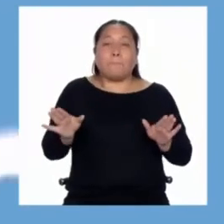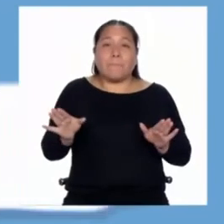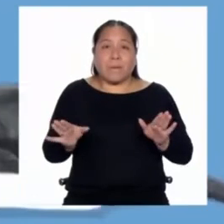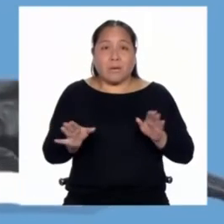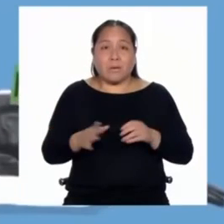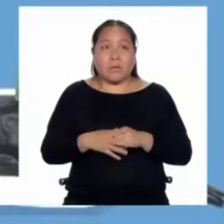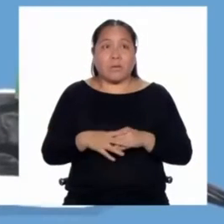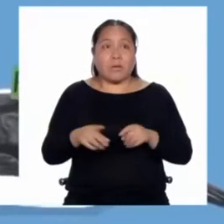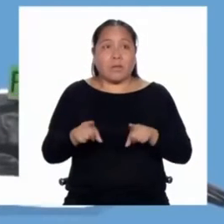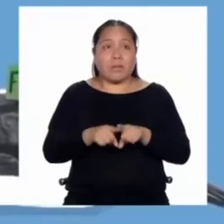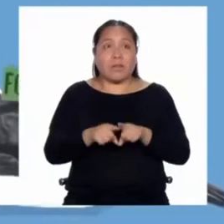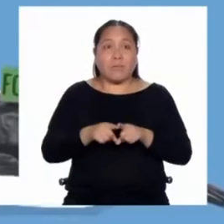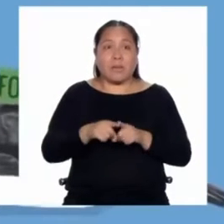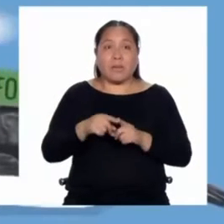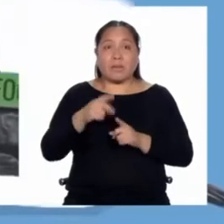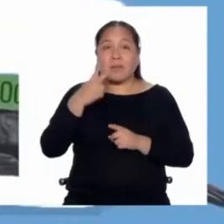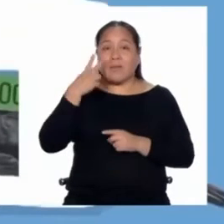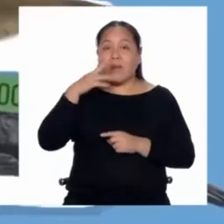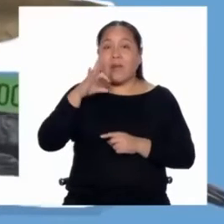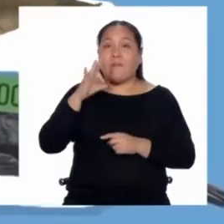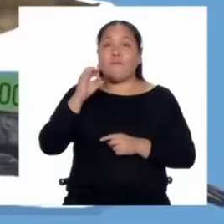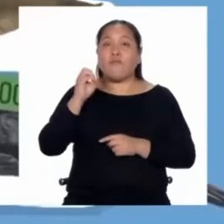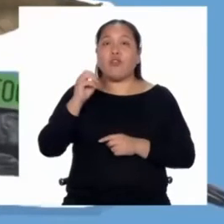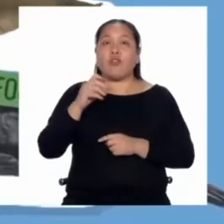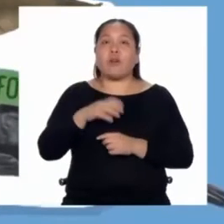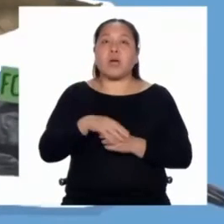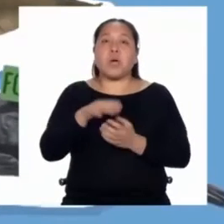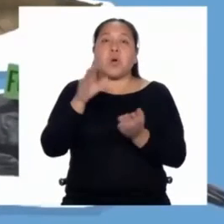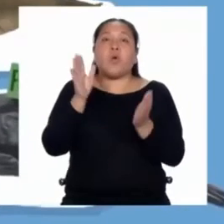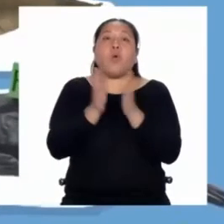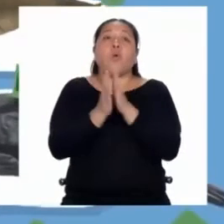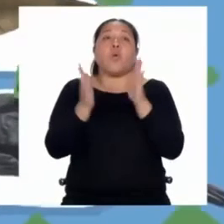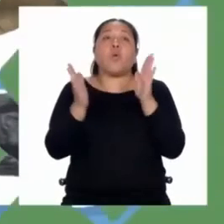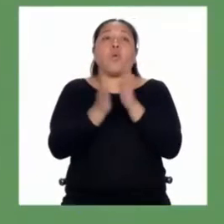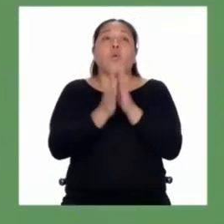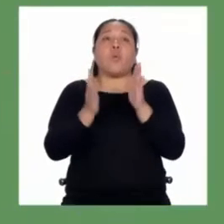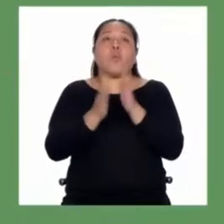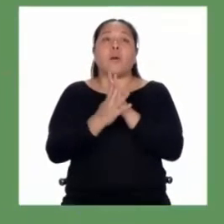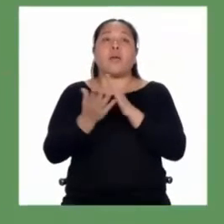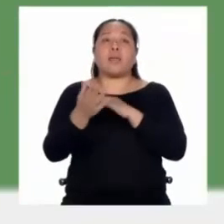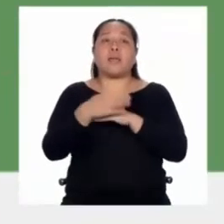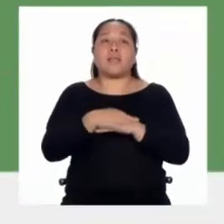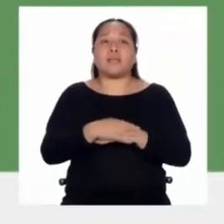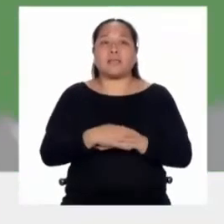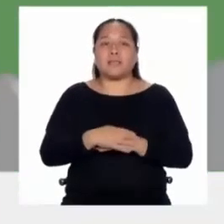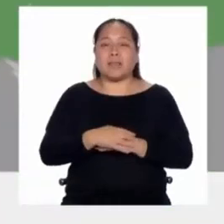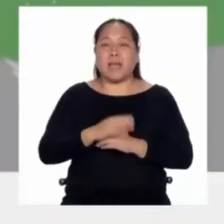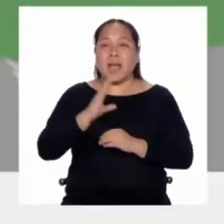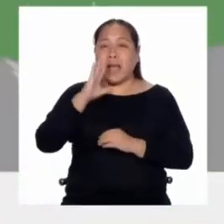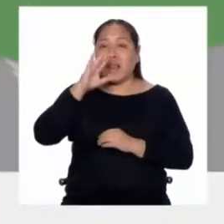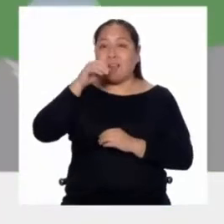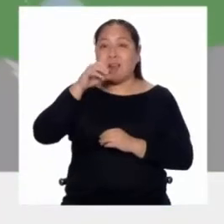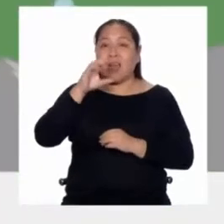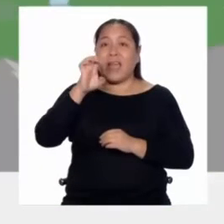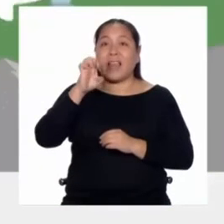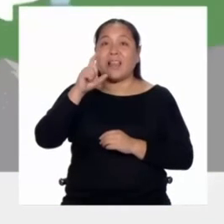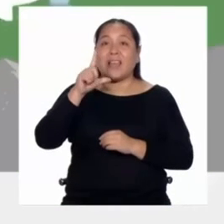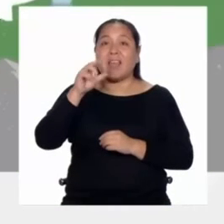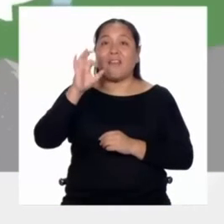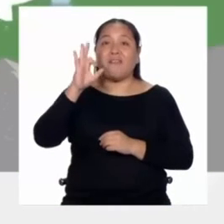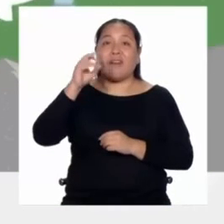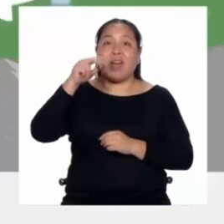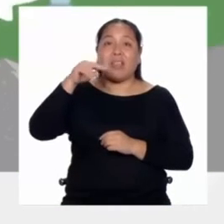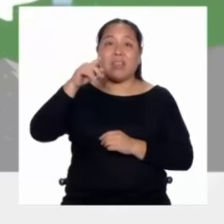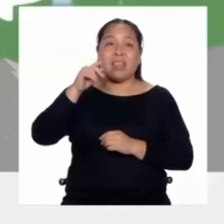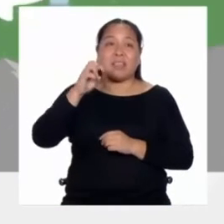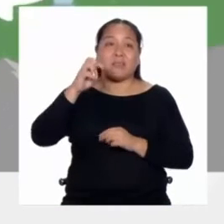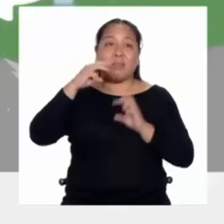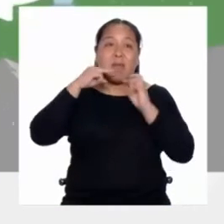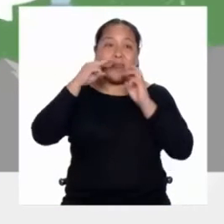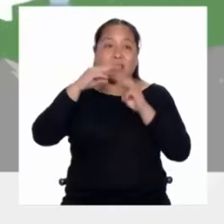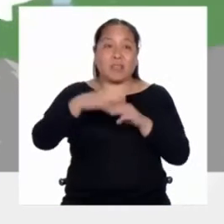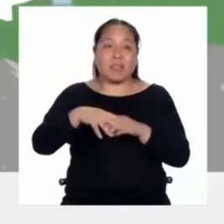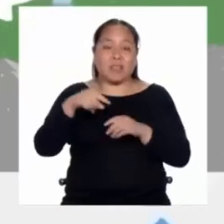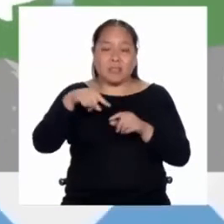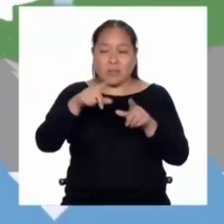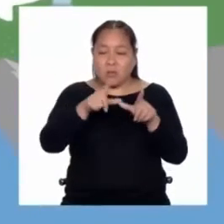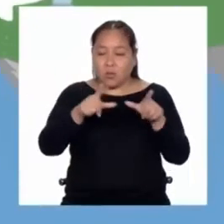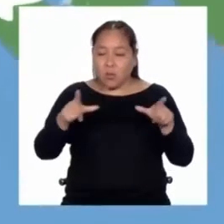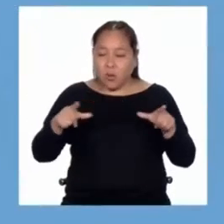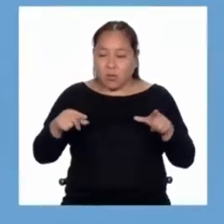también destacan las focas, ballenas y elefantes marinos. Aparte de ellos, el continente está